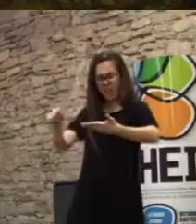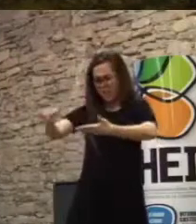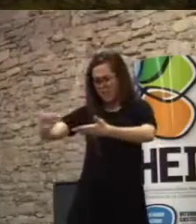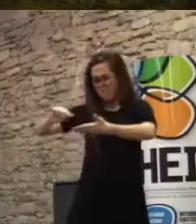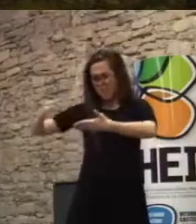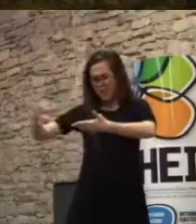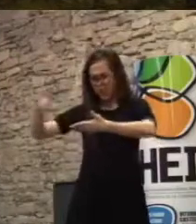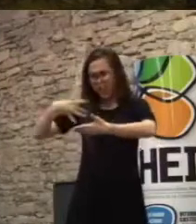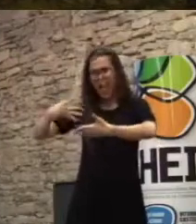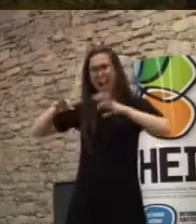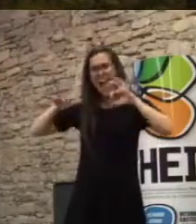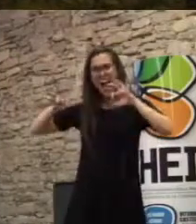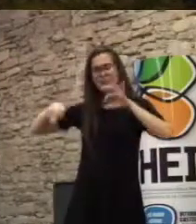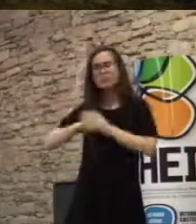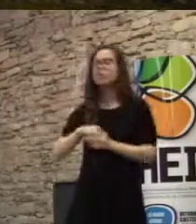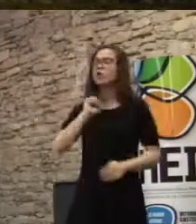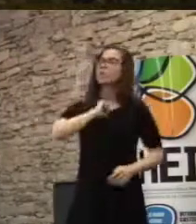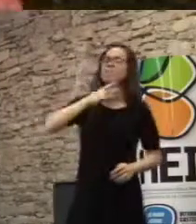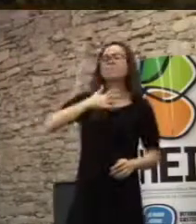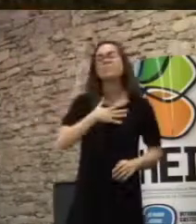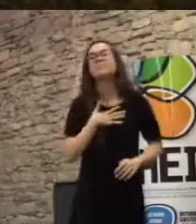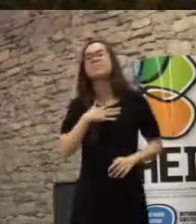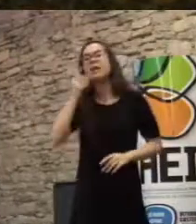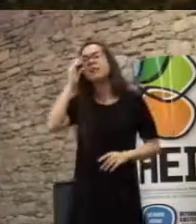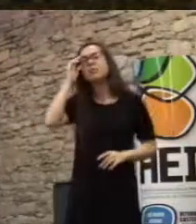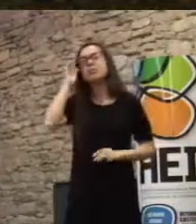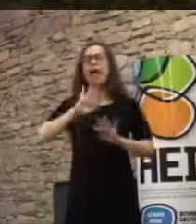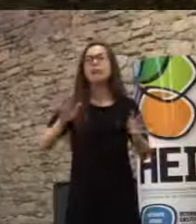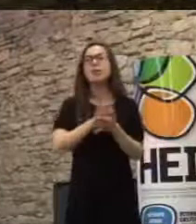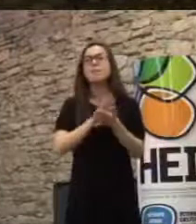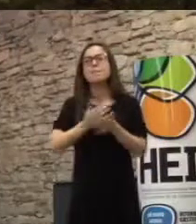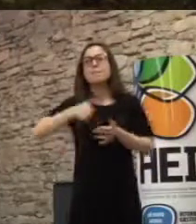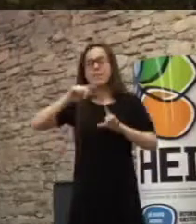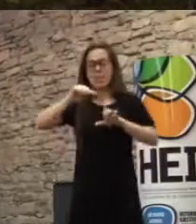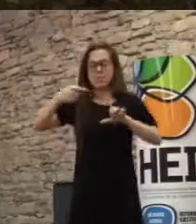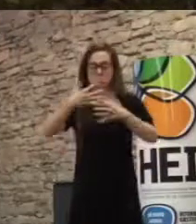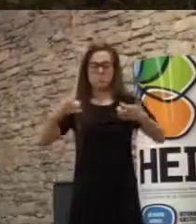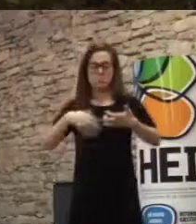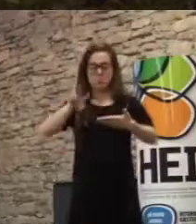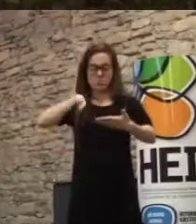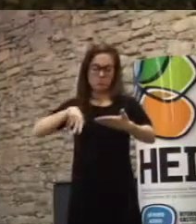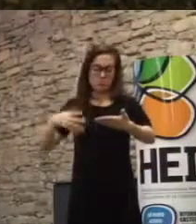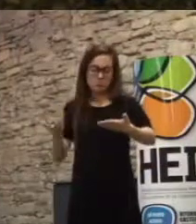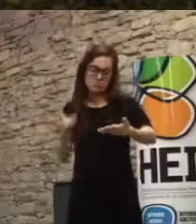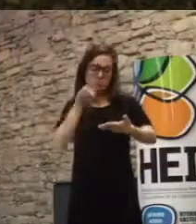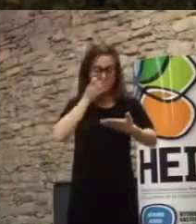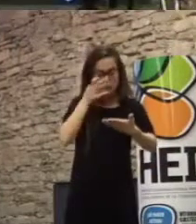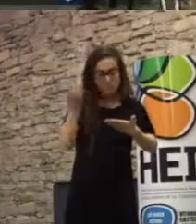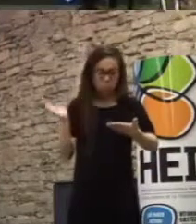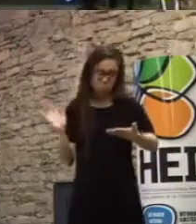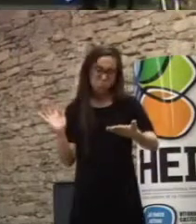así luego llegas a la mañana siguiente que ya viene relajado relajada ves el mismo renglón dices bueno para tanto